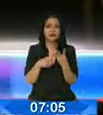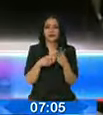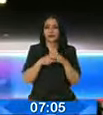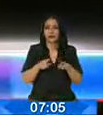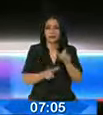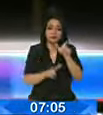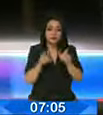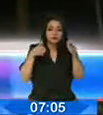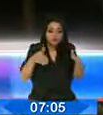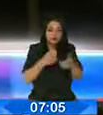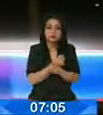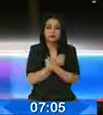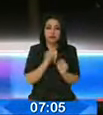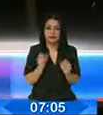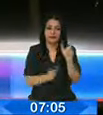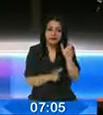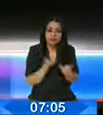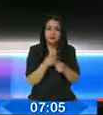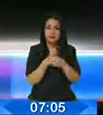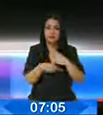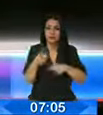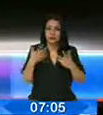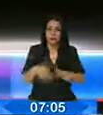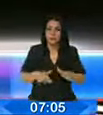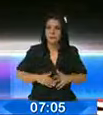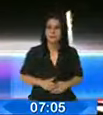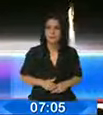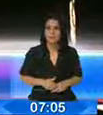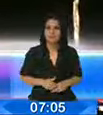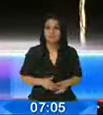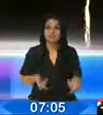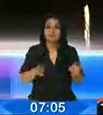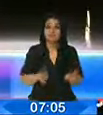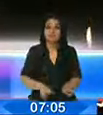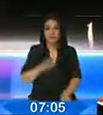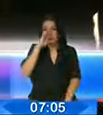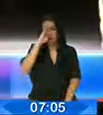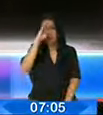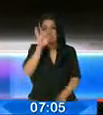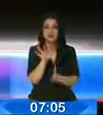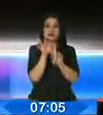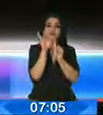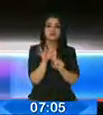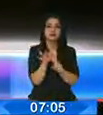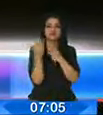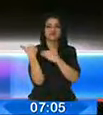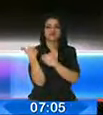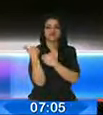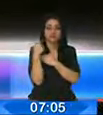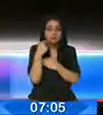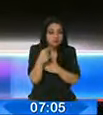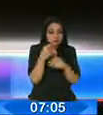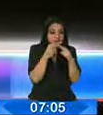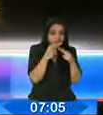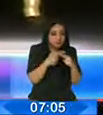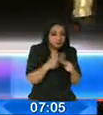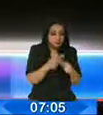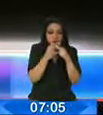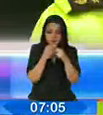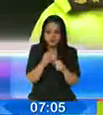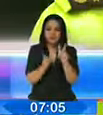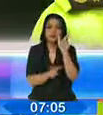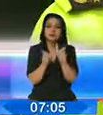para brindar ayuda a los afectados mientras las unidades especializadas se encargaban de la identificación de los